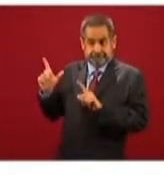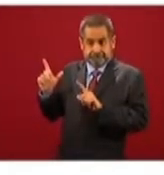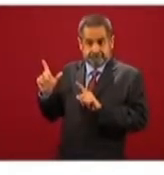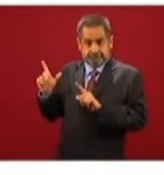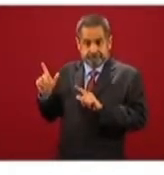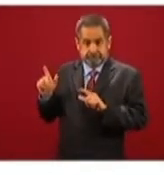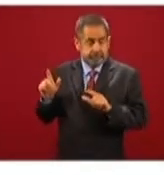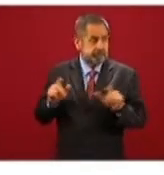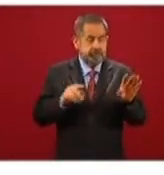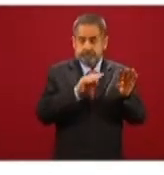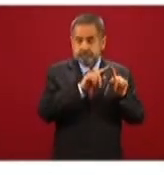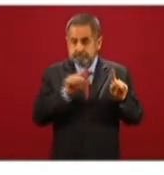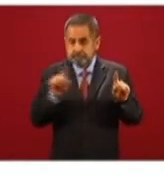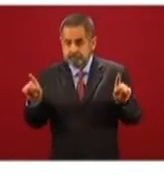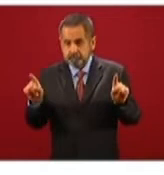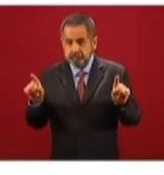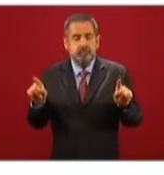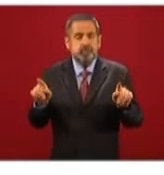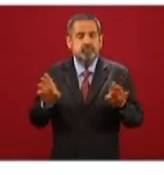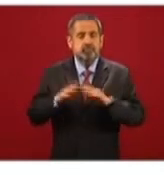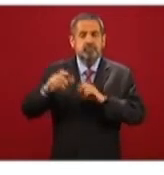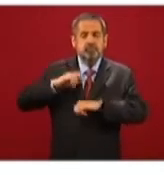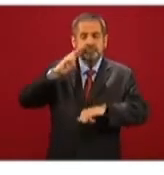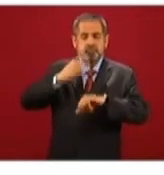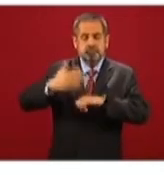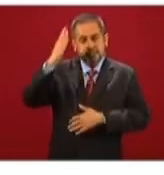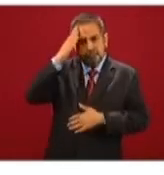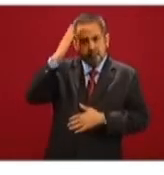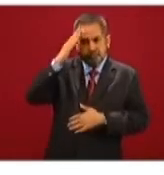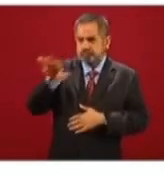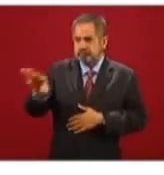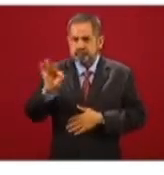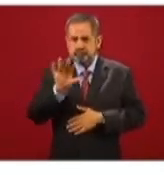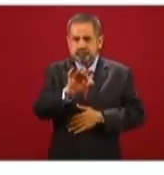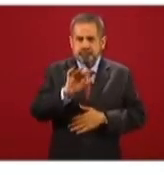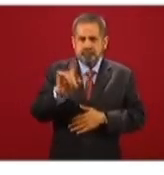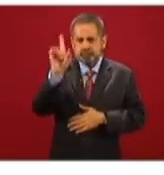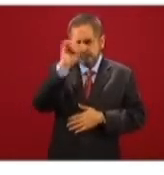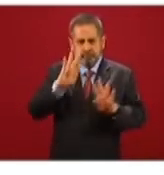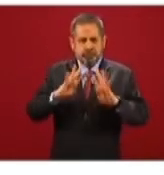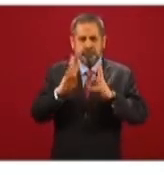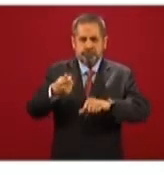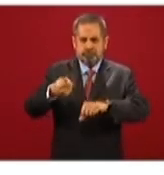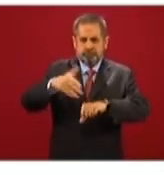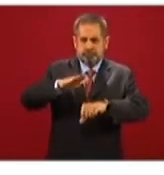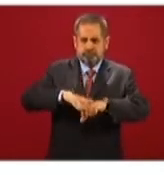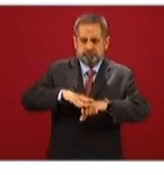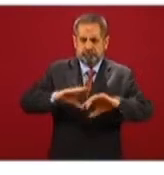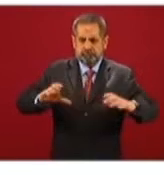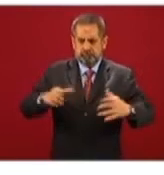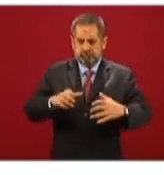empresa, su órgano de gobierno será un consejo de administración constituido, como lo podemos observar